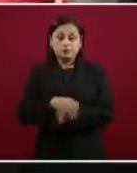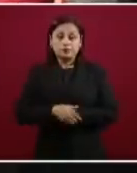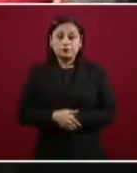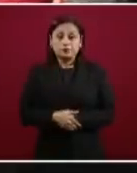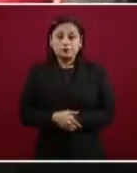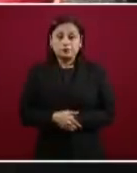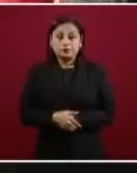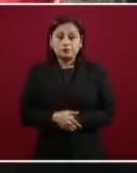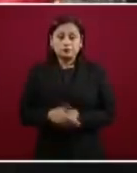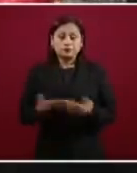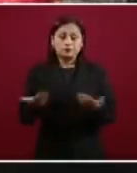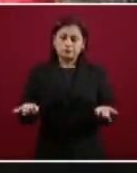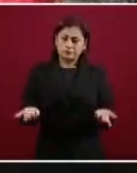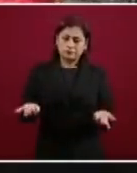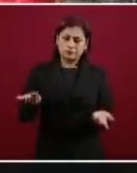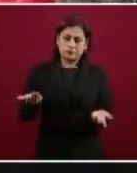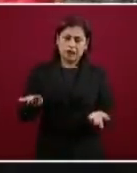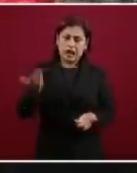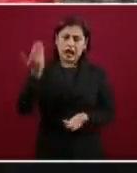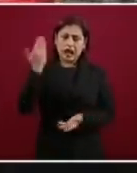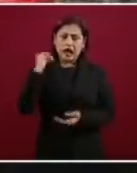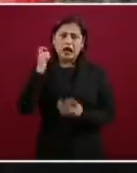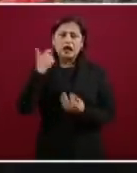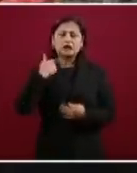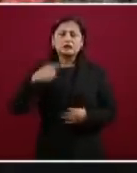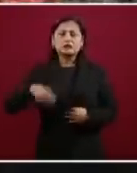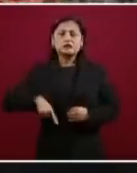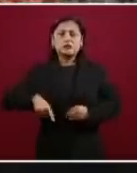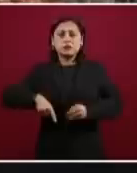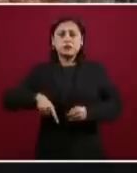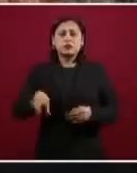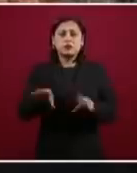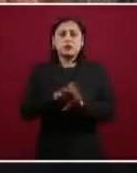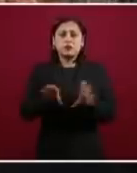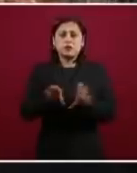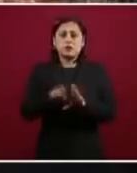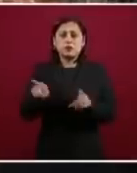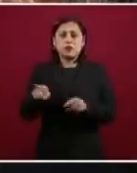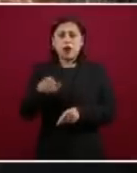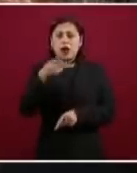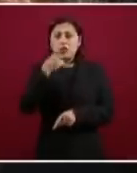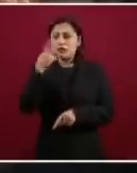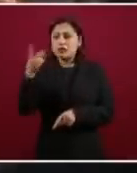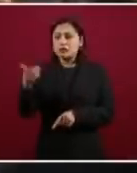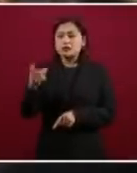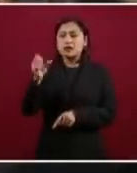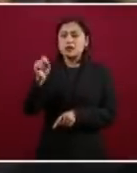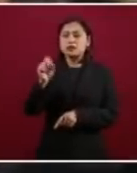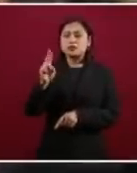Antes ni se podía pronunciar la palabra subsidio,